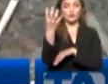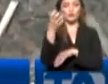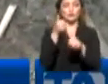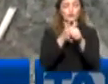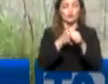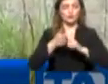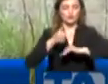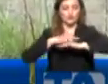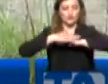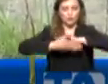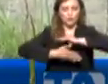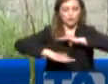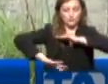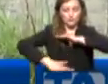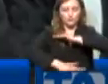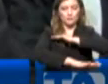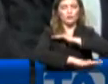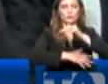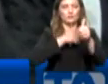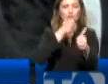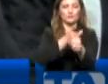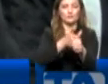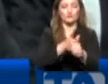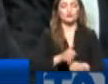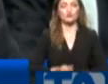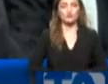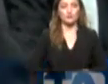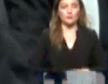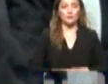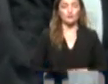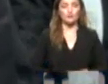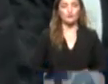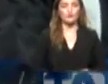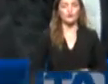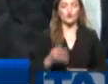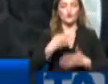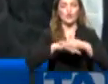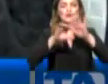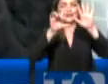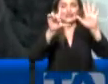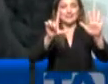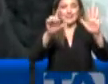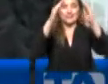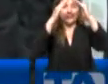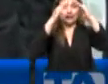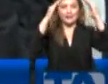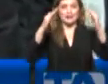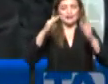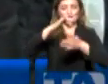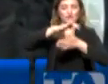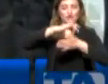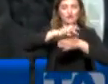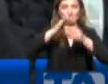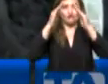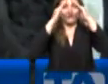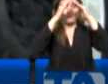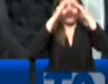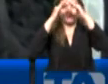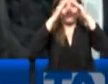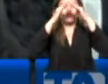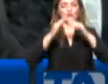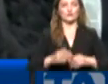de la quebrada, junto al margen del río. Tenemos 7 viviendas arrasadas por el aluvión, por todos los aluviones vinculantes que